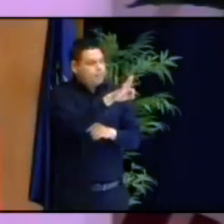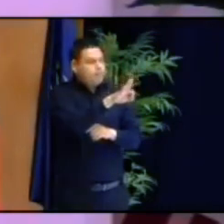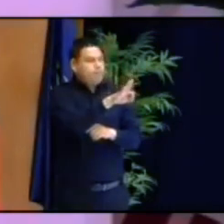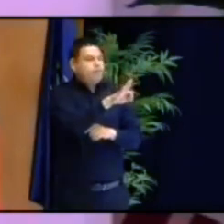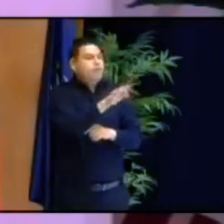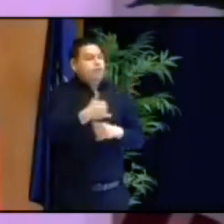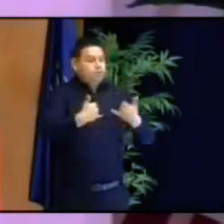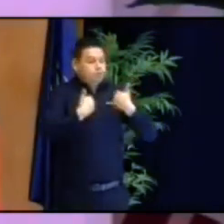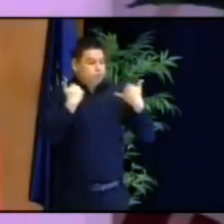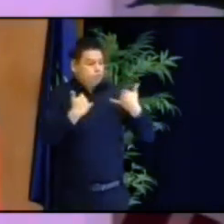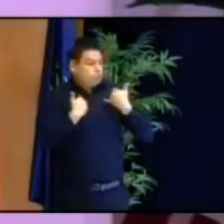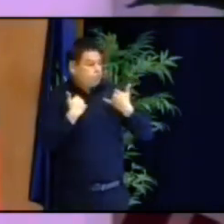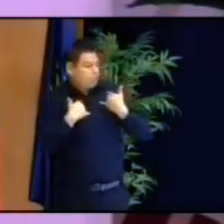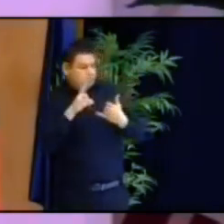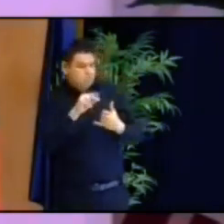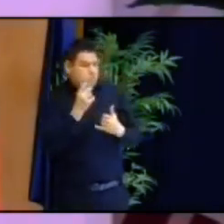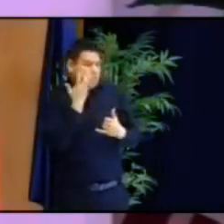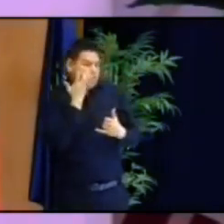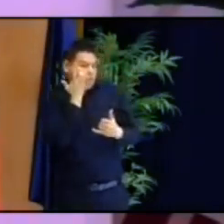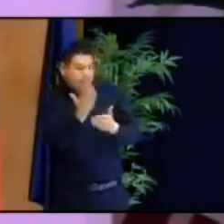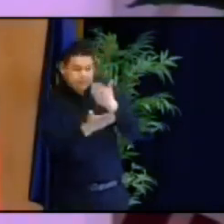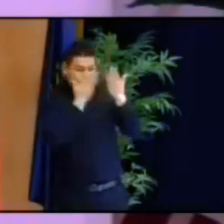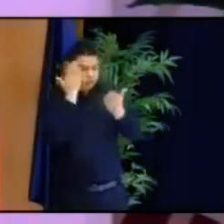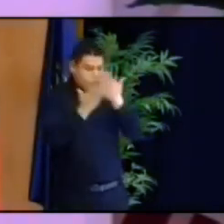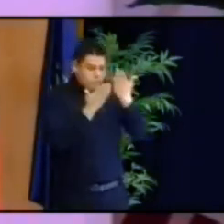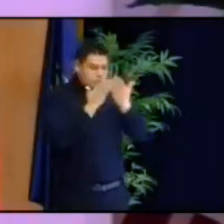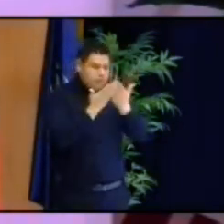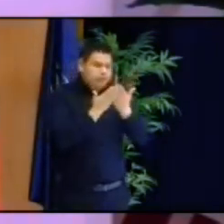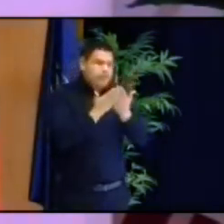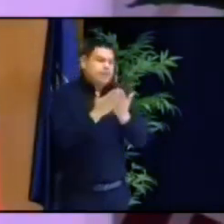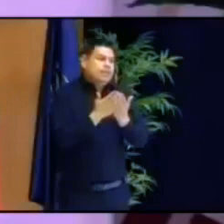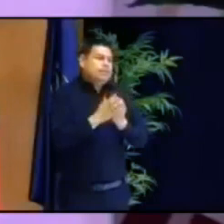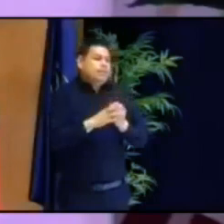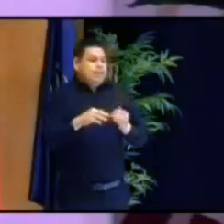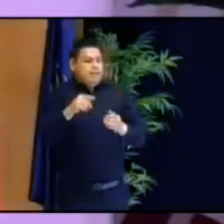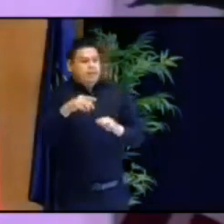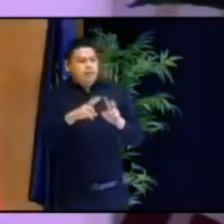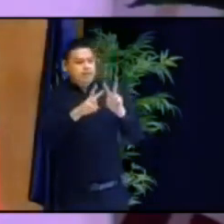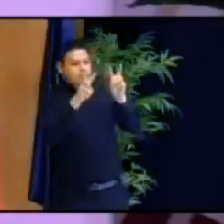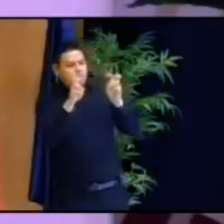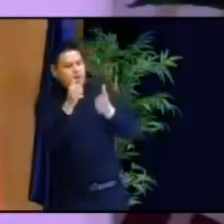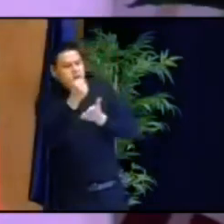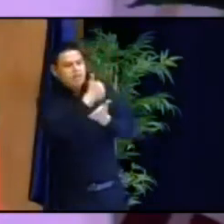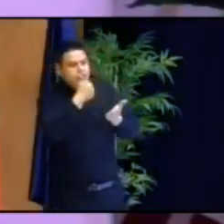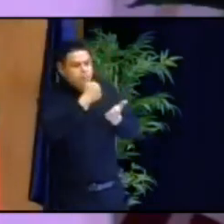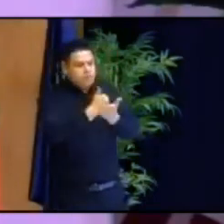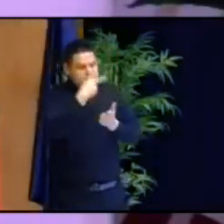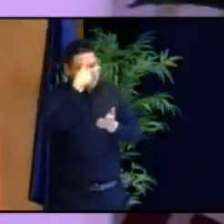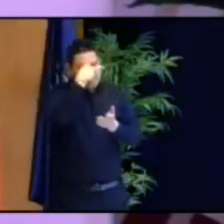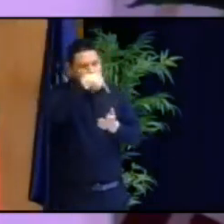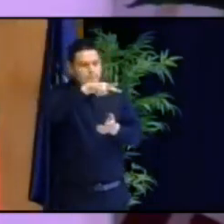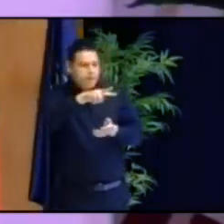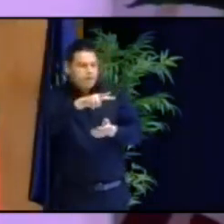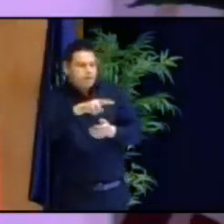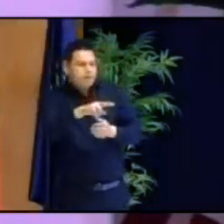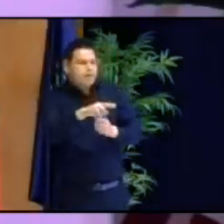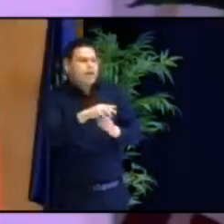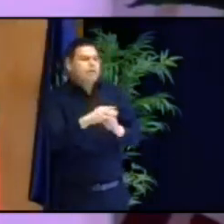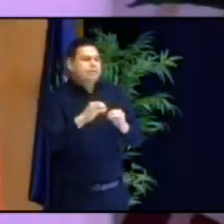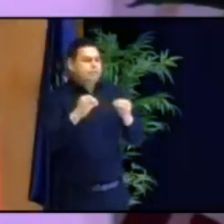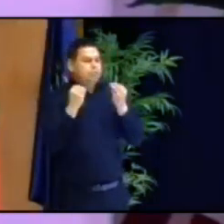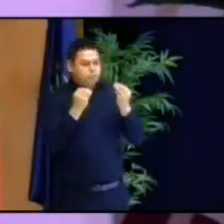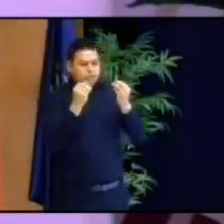los jóvenes no quieran estudiar. Supuestamente en la Ciudad de México, en la zona metropolitana, hay suficientes